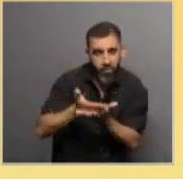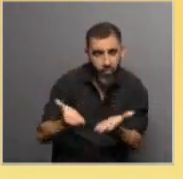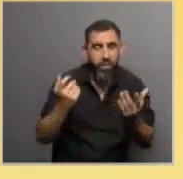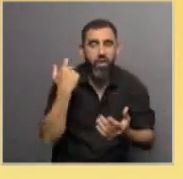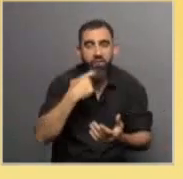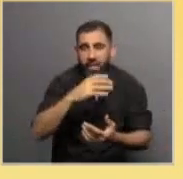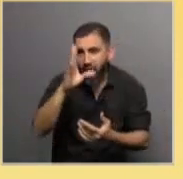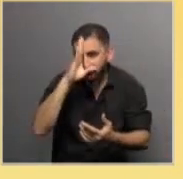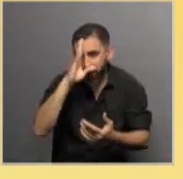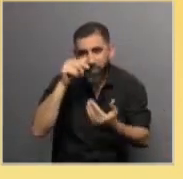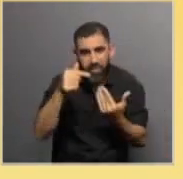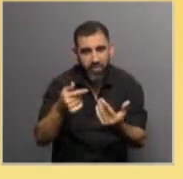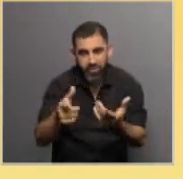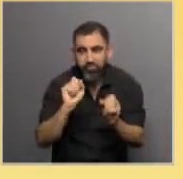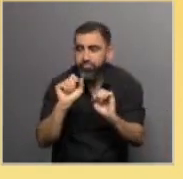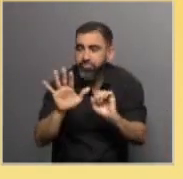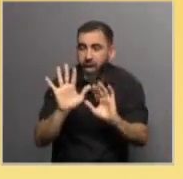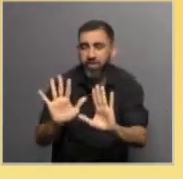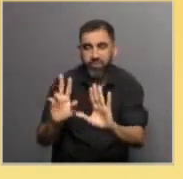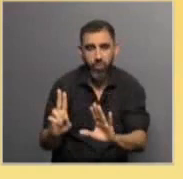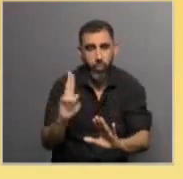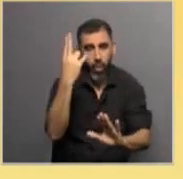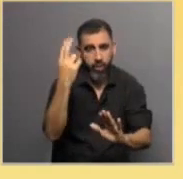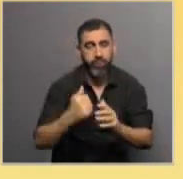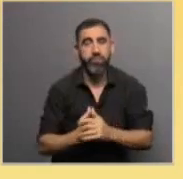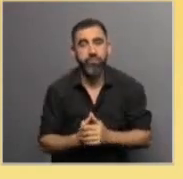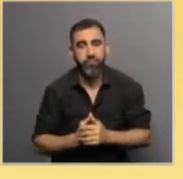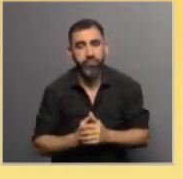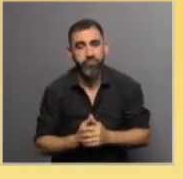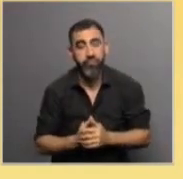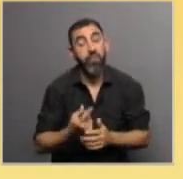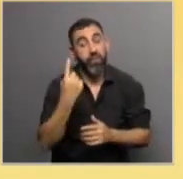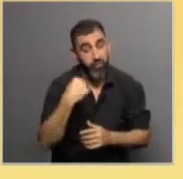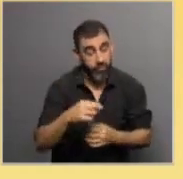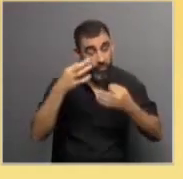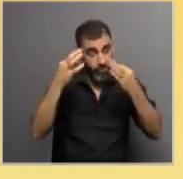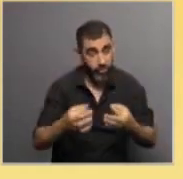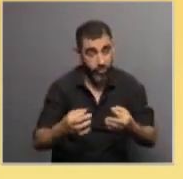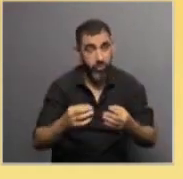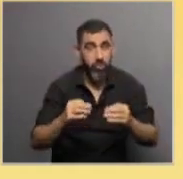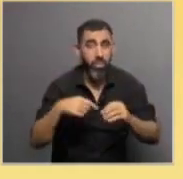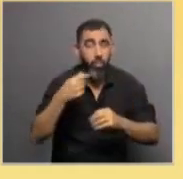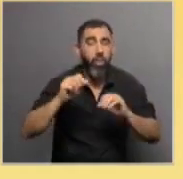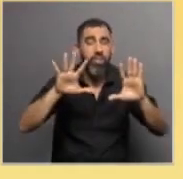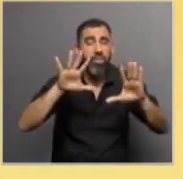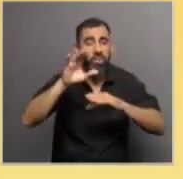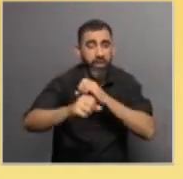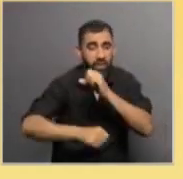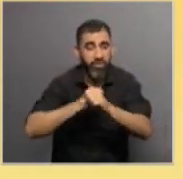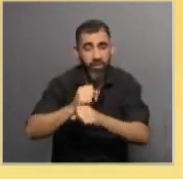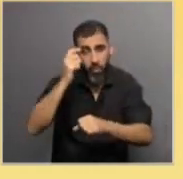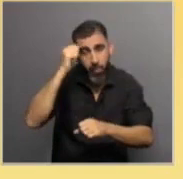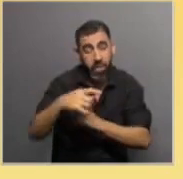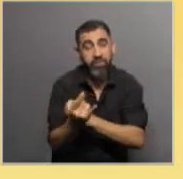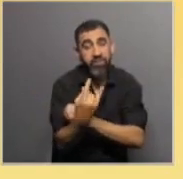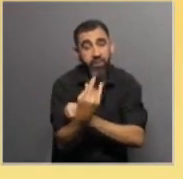aprendido a decir, bueno, eso nos caracteriza. Entonces, justamente cuando al cabo de 10 años de tener el Plan Ceibal,